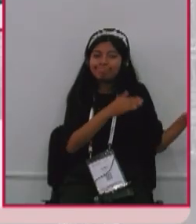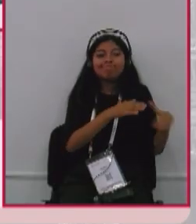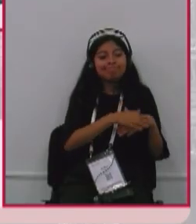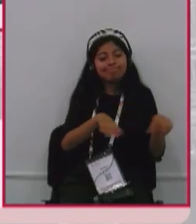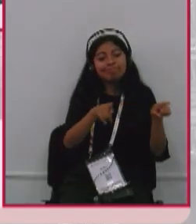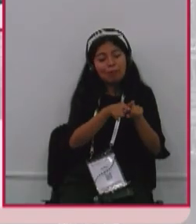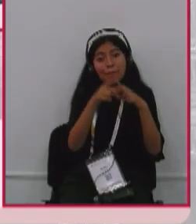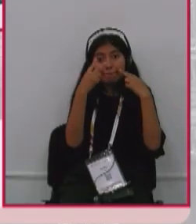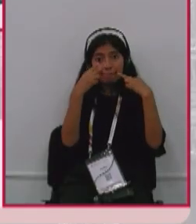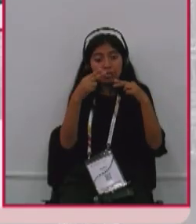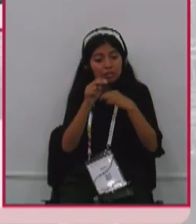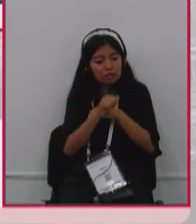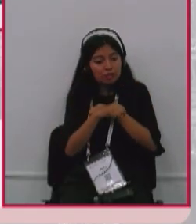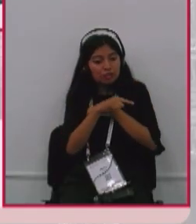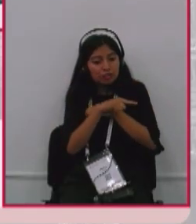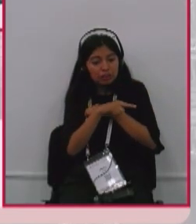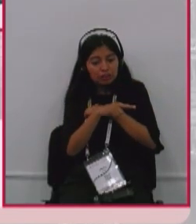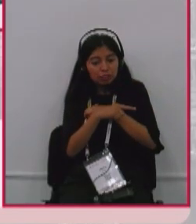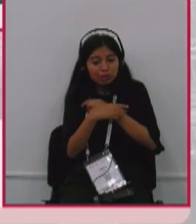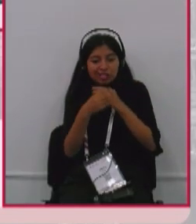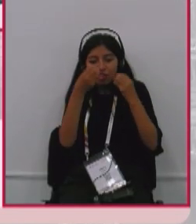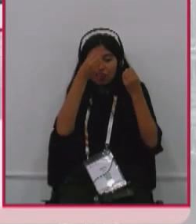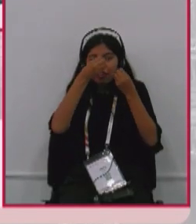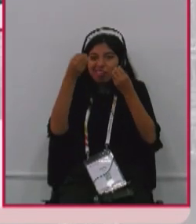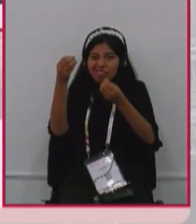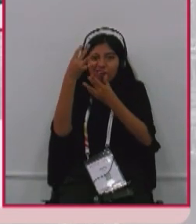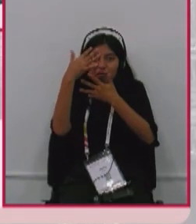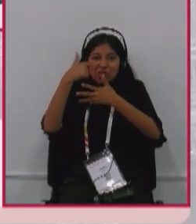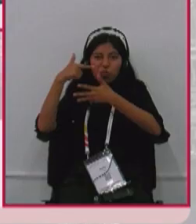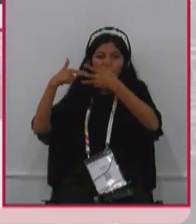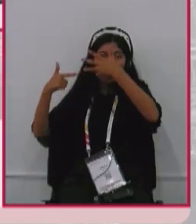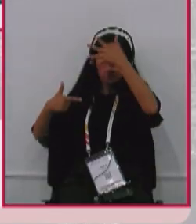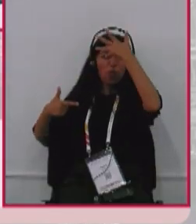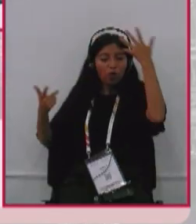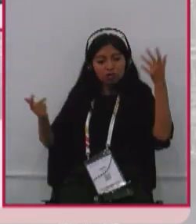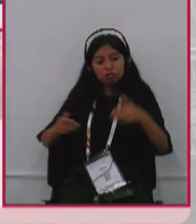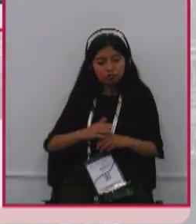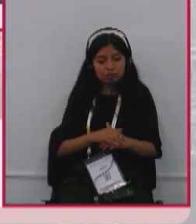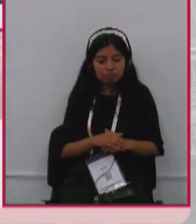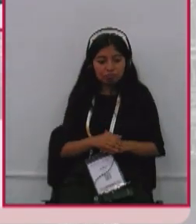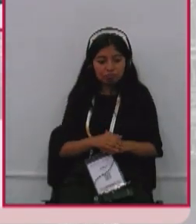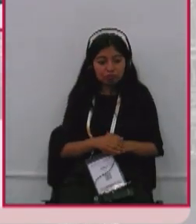También utilizamos data histórica, ¿no? Por ejemplo,